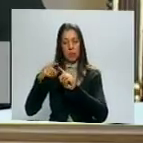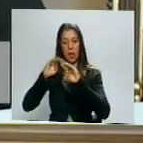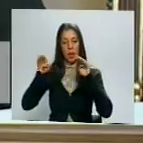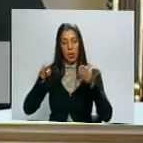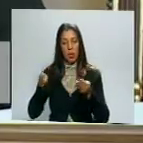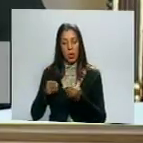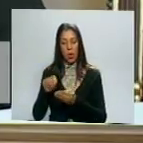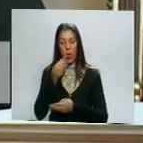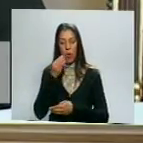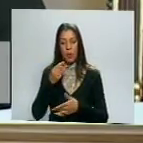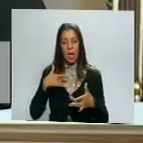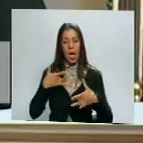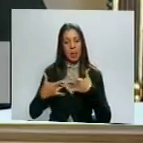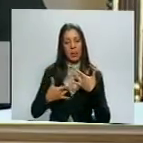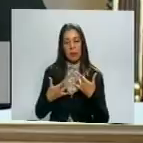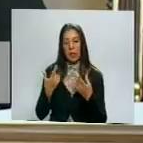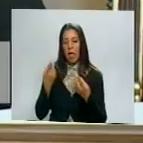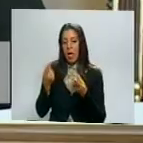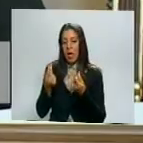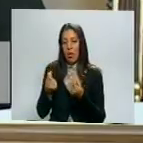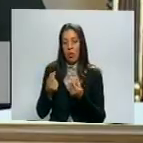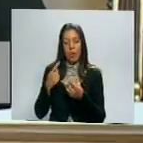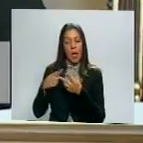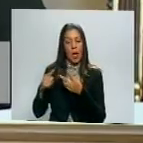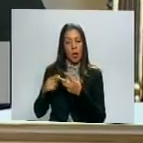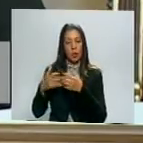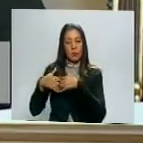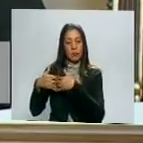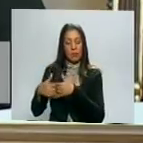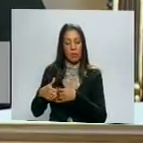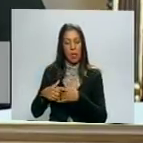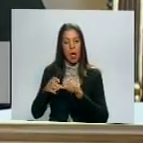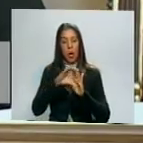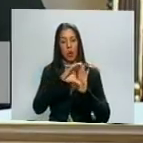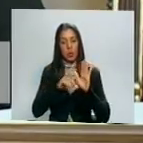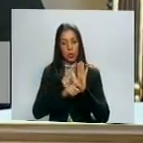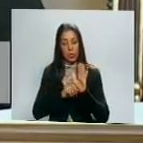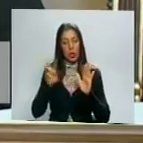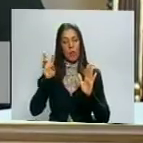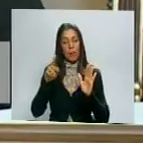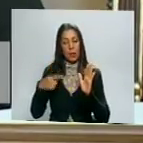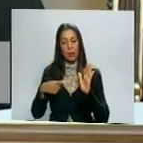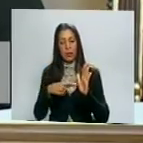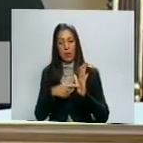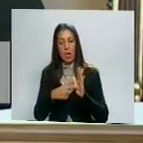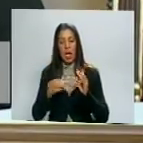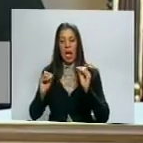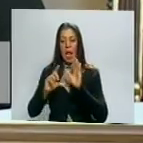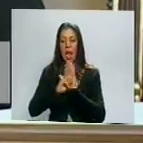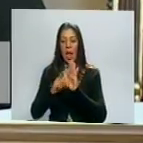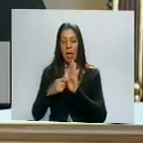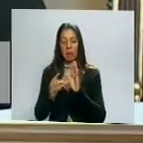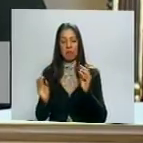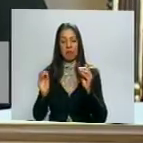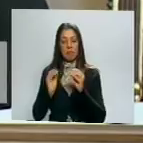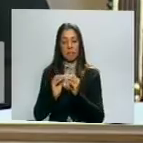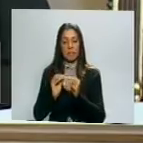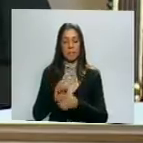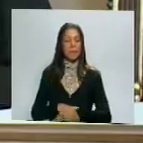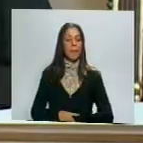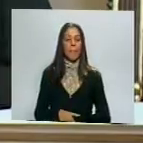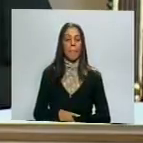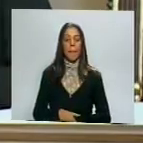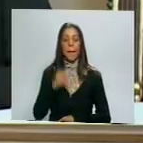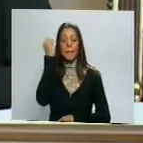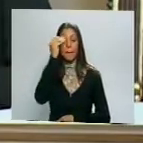otra actividad económica que permita la Constitución de la República Bolivariana de Venezuela y las leyes. En